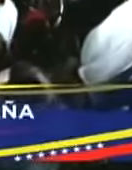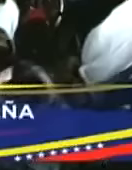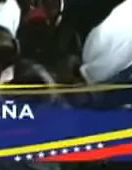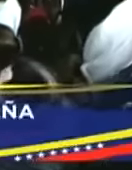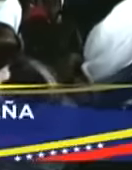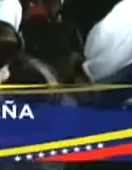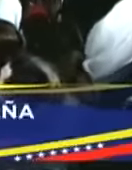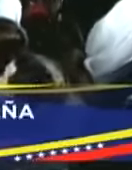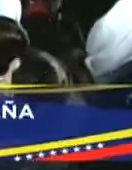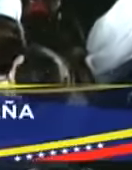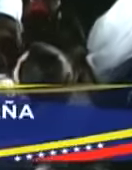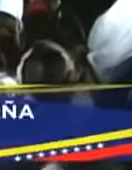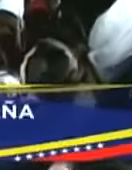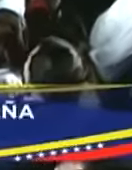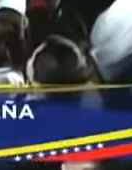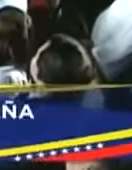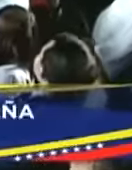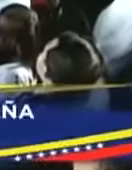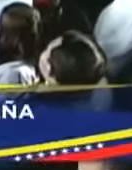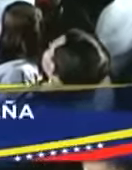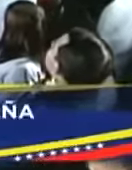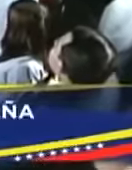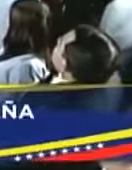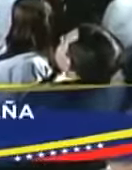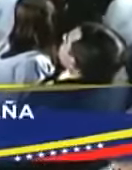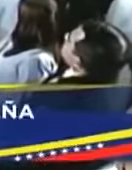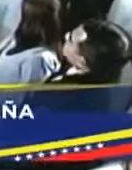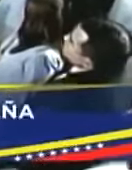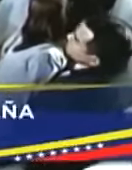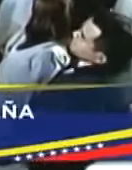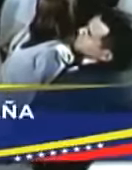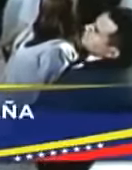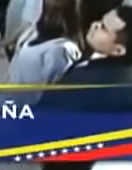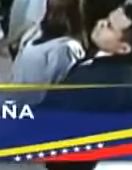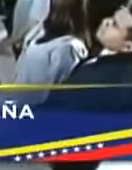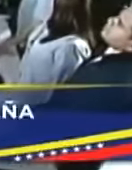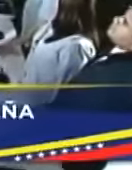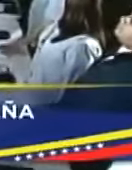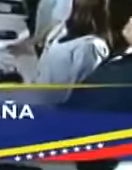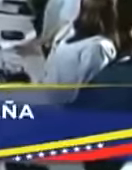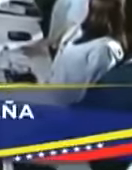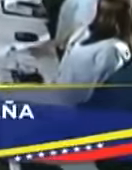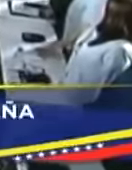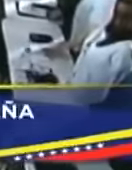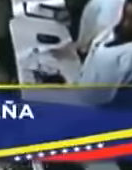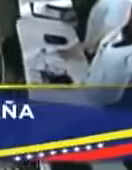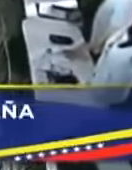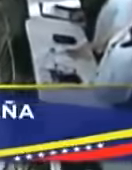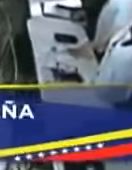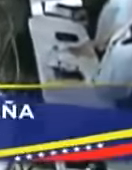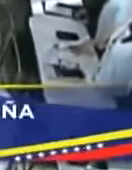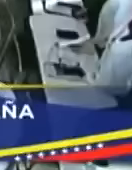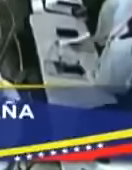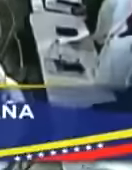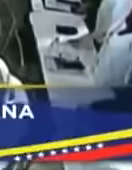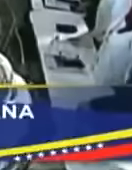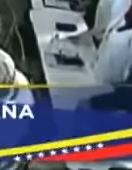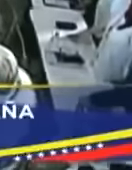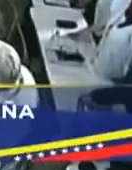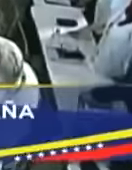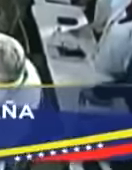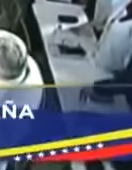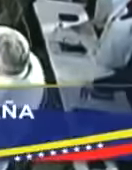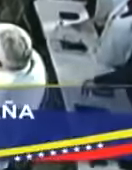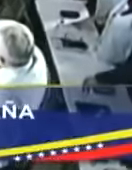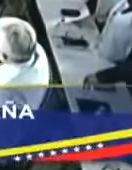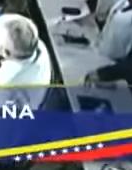para que ustedes vean los buenos resultados, para que ustedes vean cómo la propia realidad nacional va reaccionando positivamente